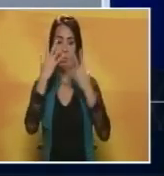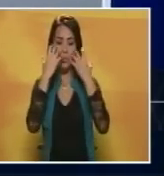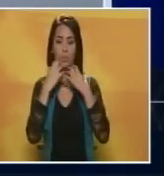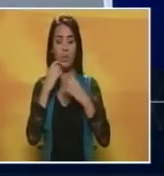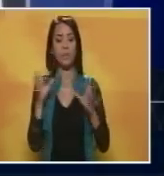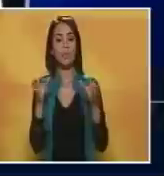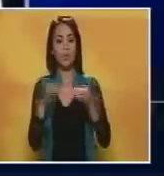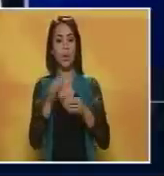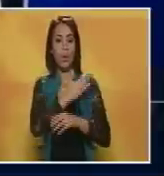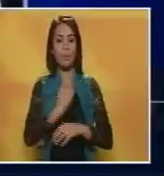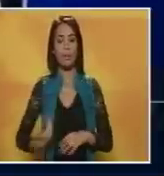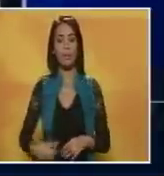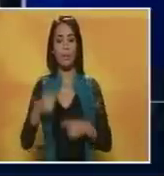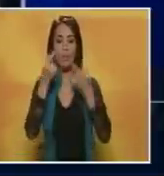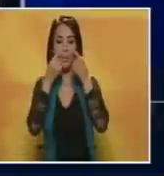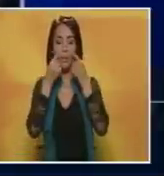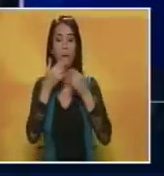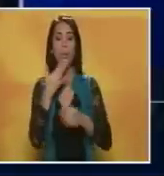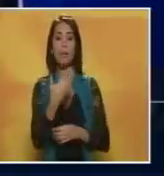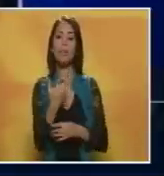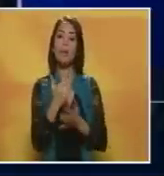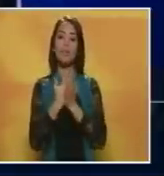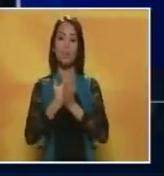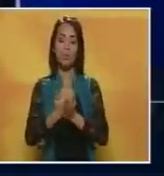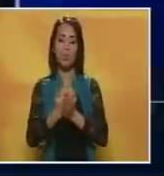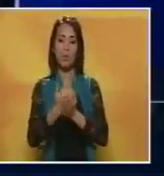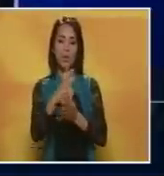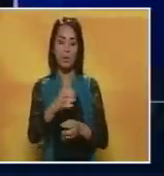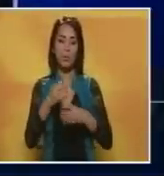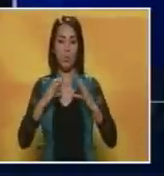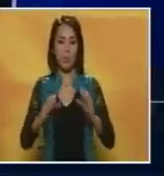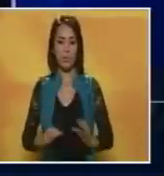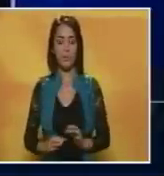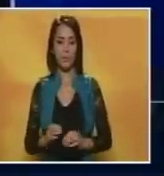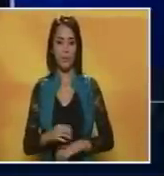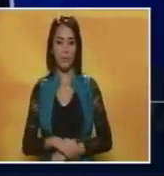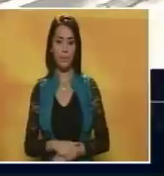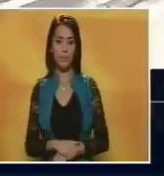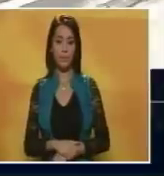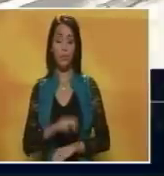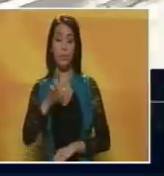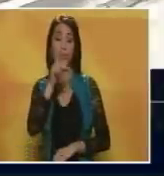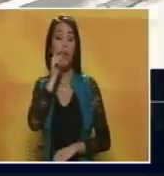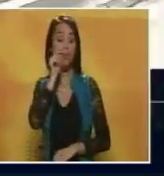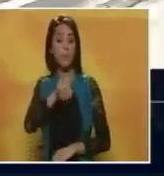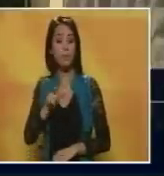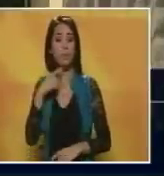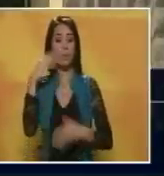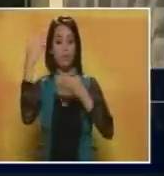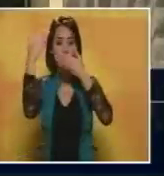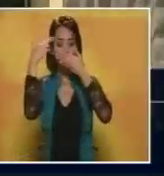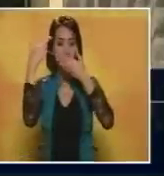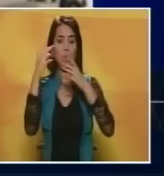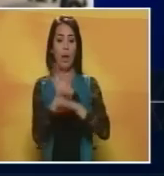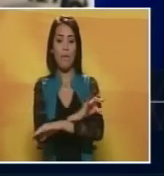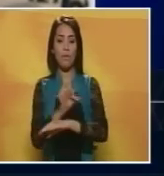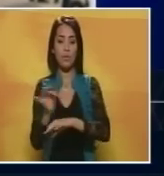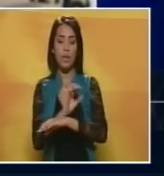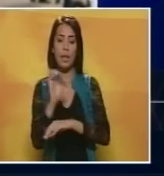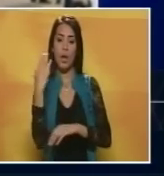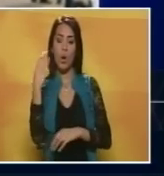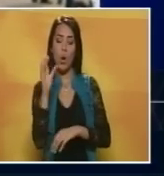el presidente juan manuel santos para pedirle ayuda en el rescate del cuerpo los tres hombres fueron secuestrados en la frontera colombo-ecuatoriana